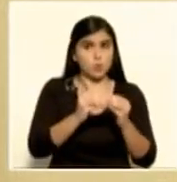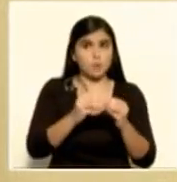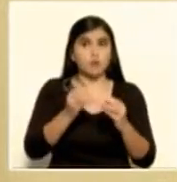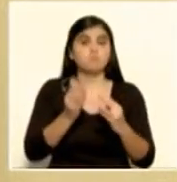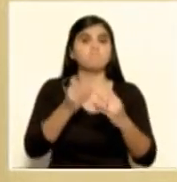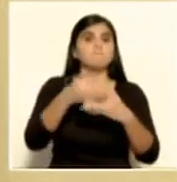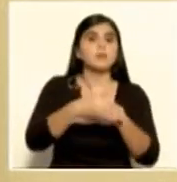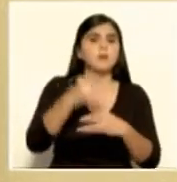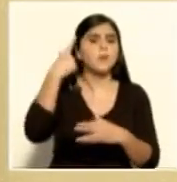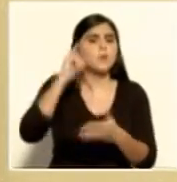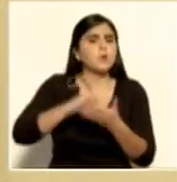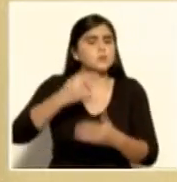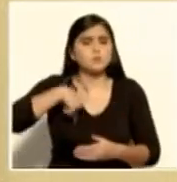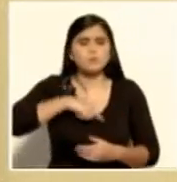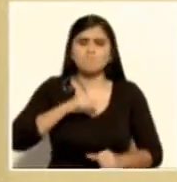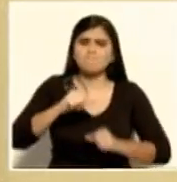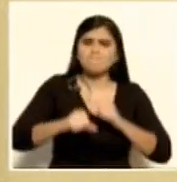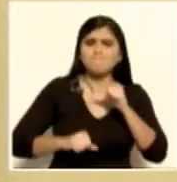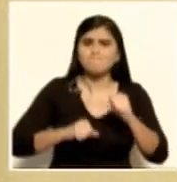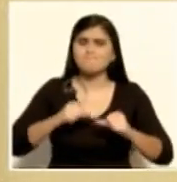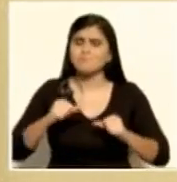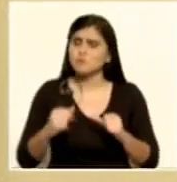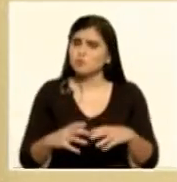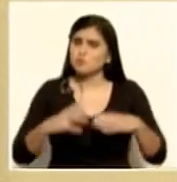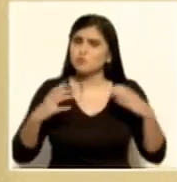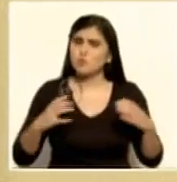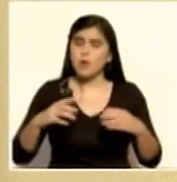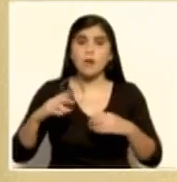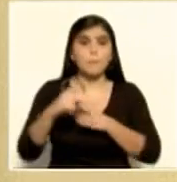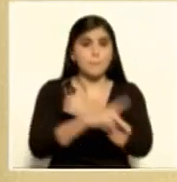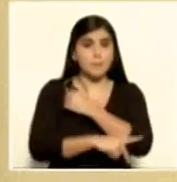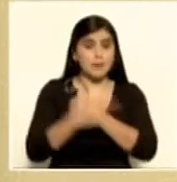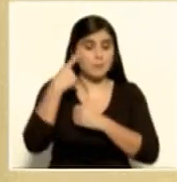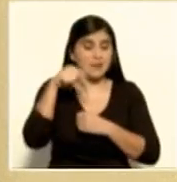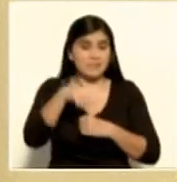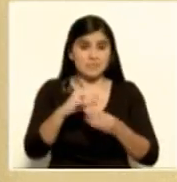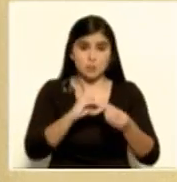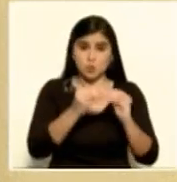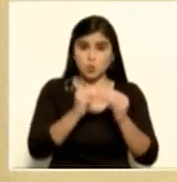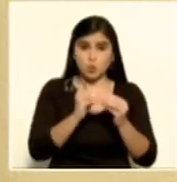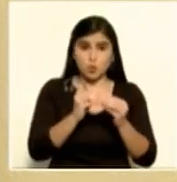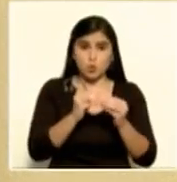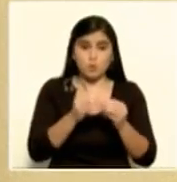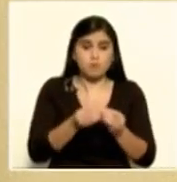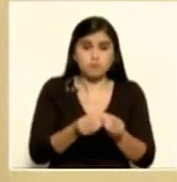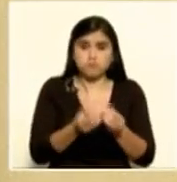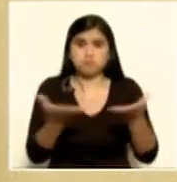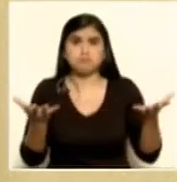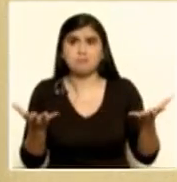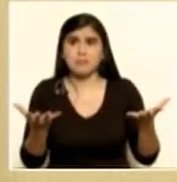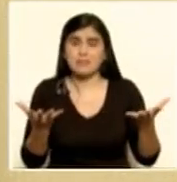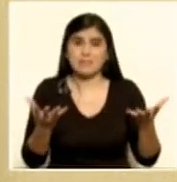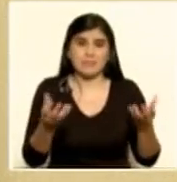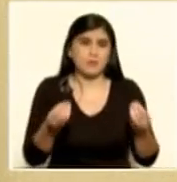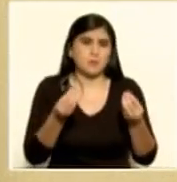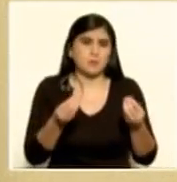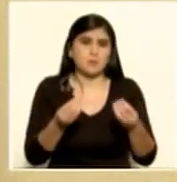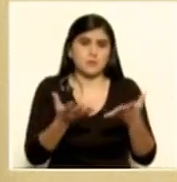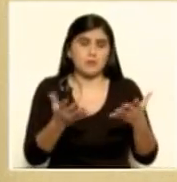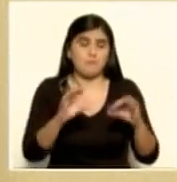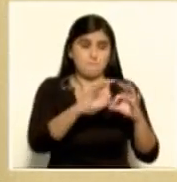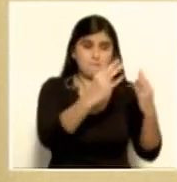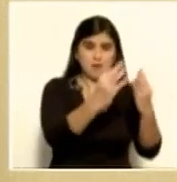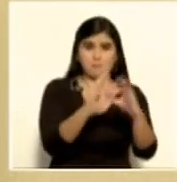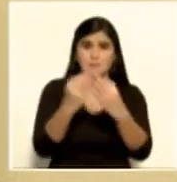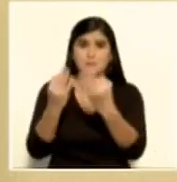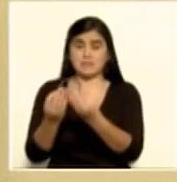estamos haciendo todo este esfuerzo enorme como país para que esa cifra no se nos salga en una cantidad de familias